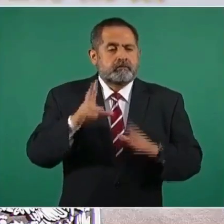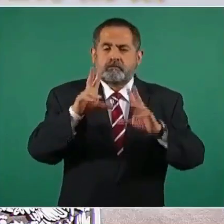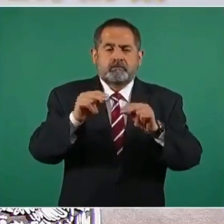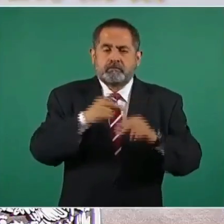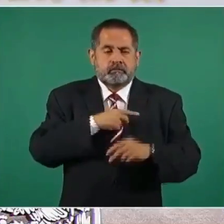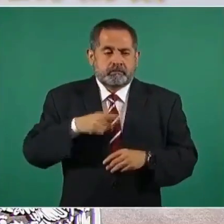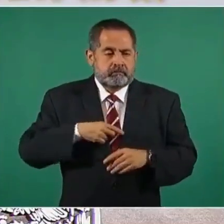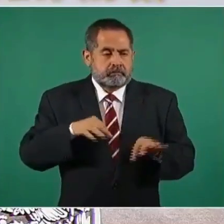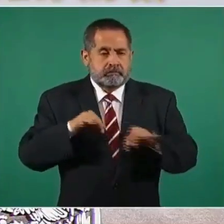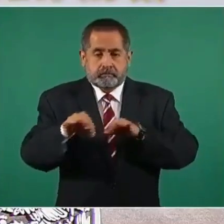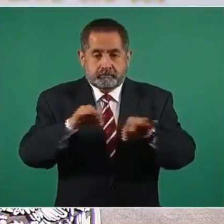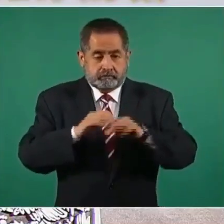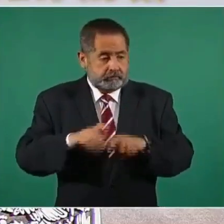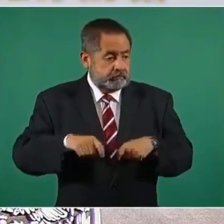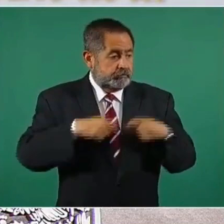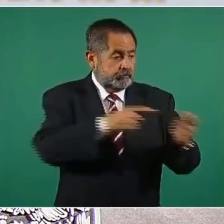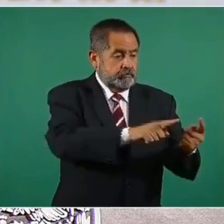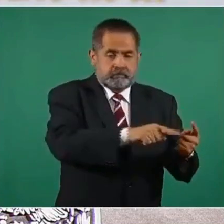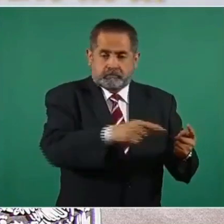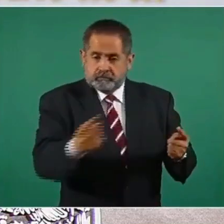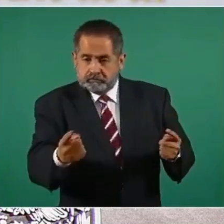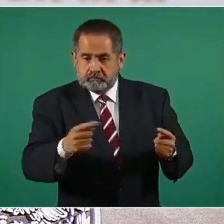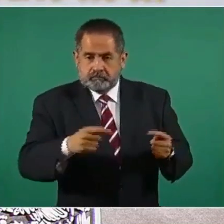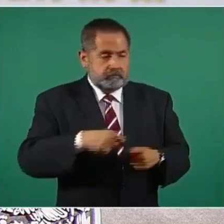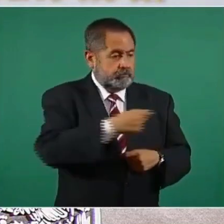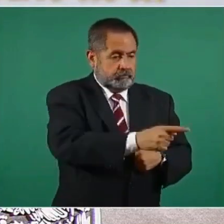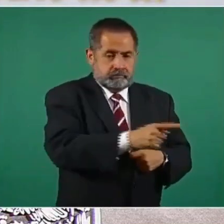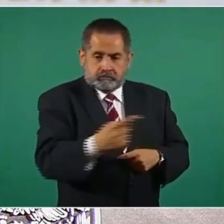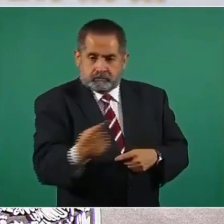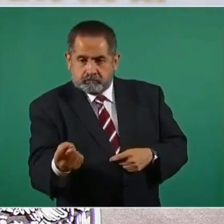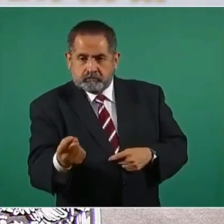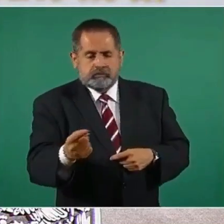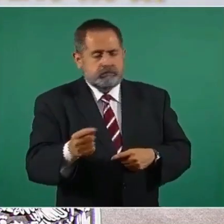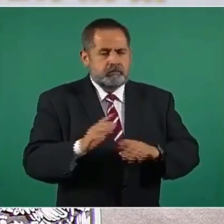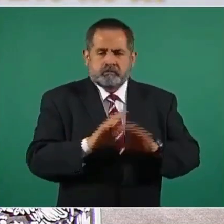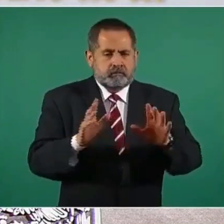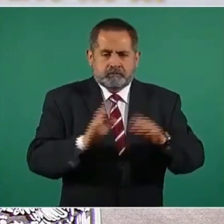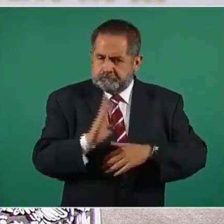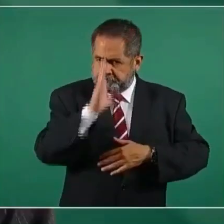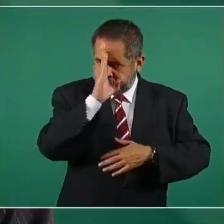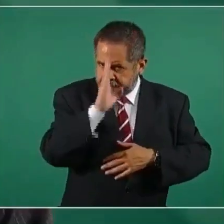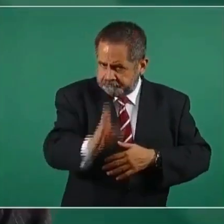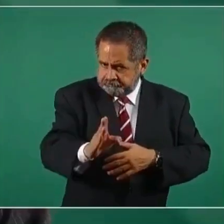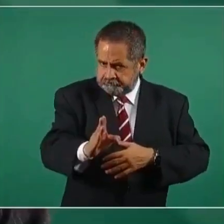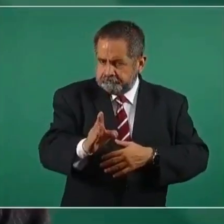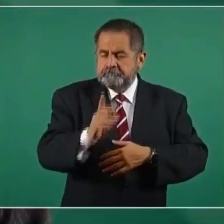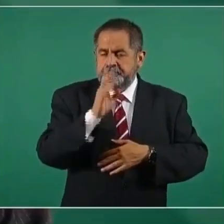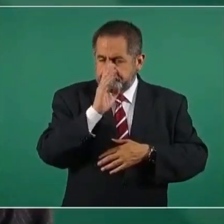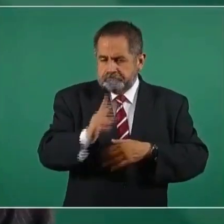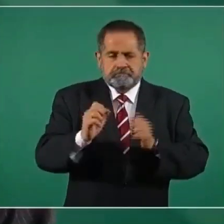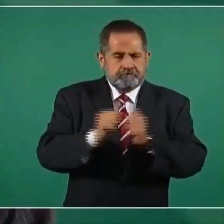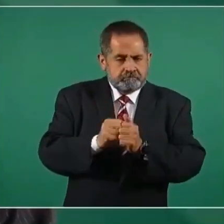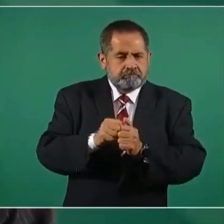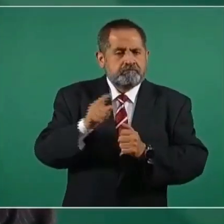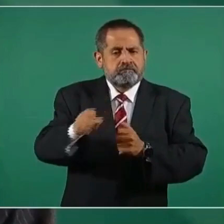subcontratación y que ya el trabajador se contrate con sus prestaciones,